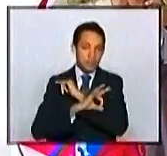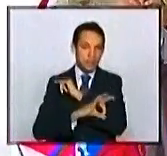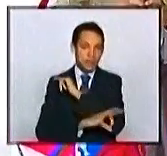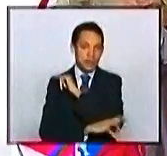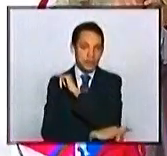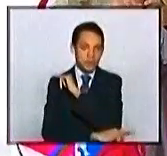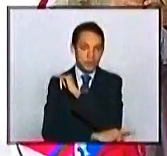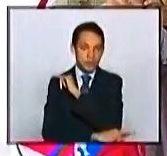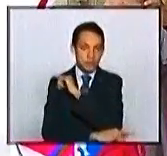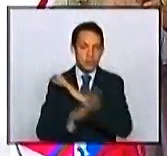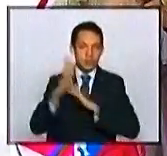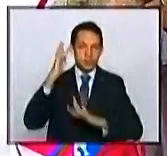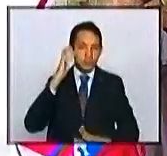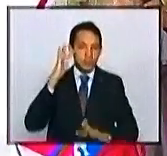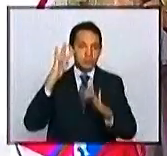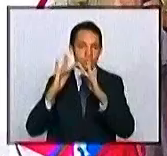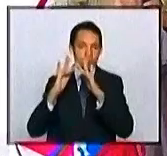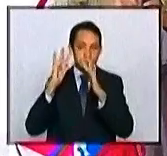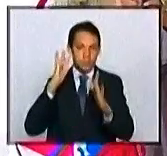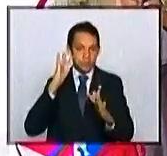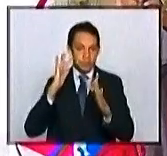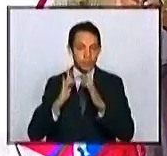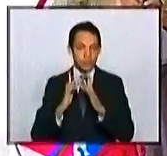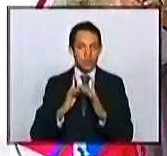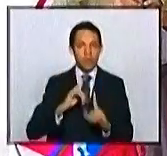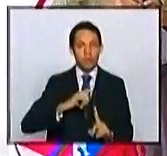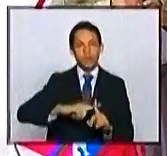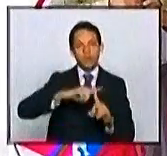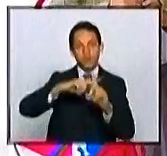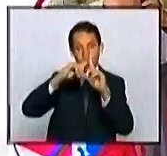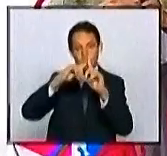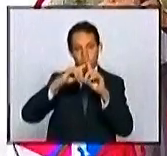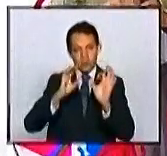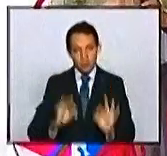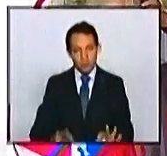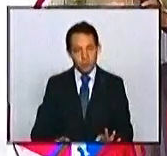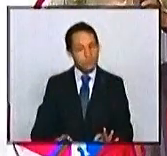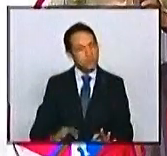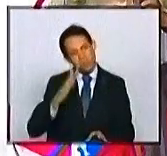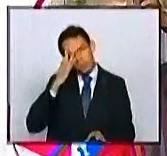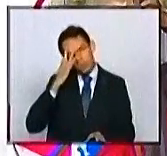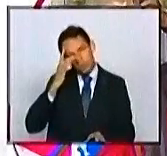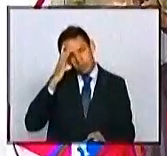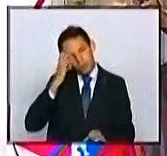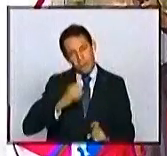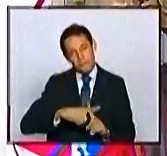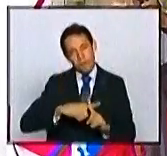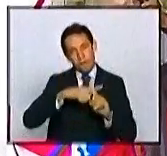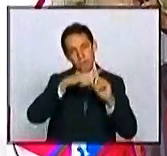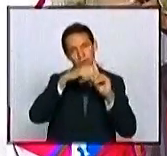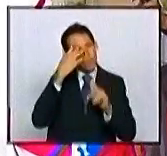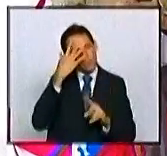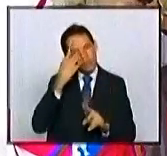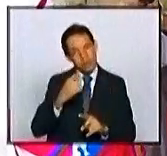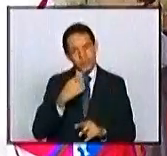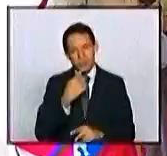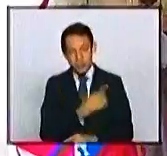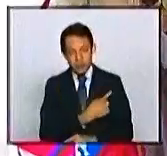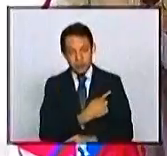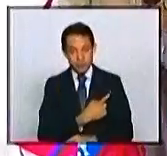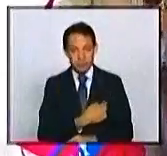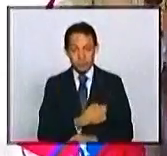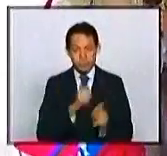son relaciones afectivas positivas. ¿Y por qué hablar de relaciones positivas afectivas? La gente hoy por